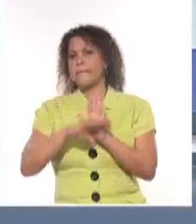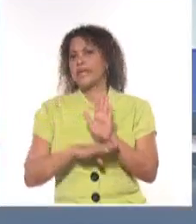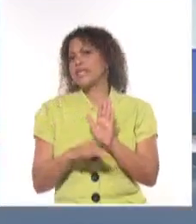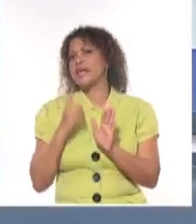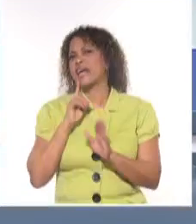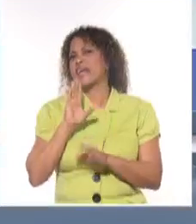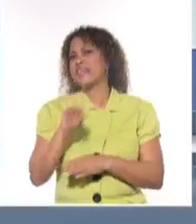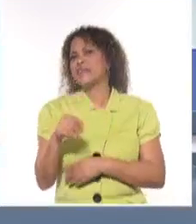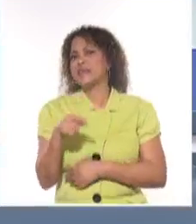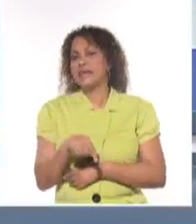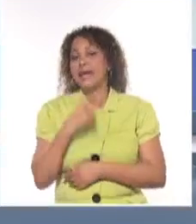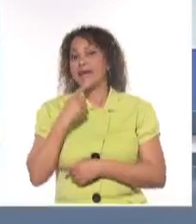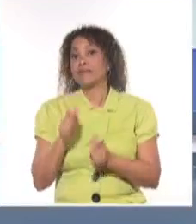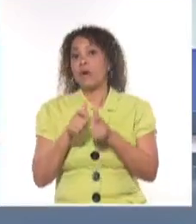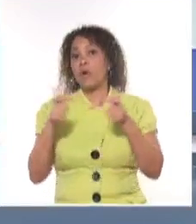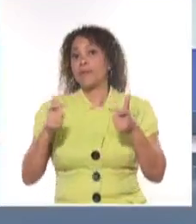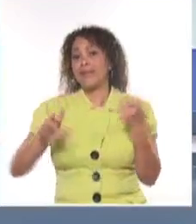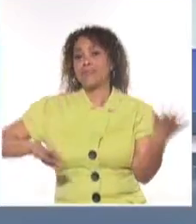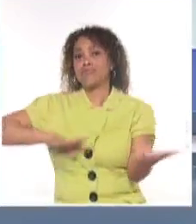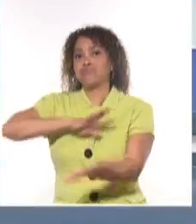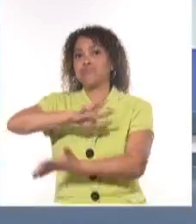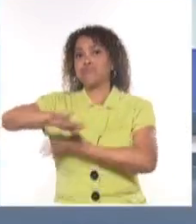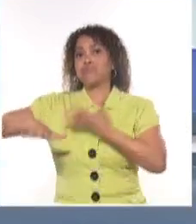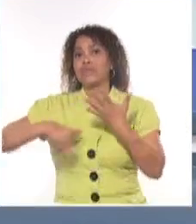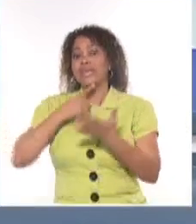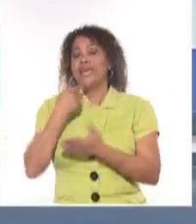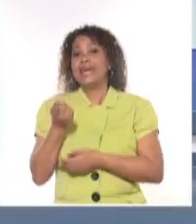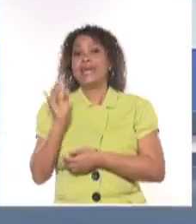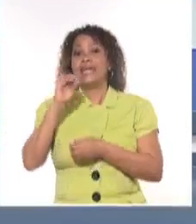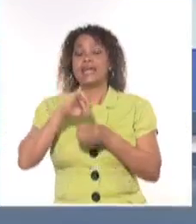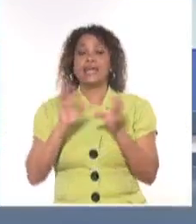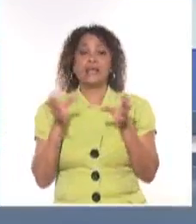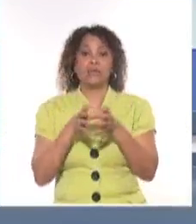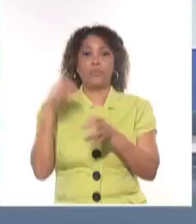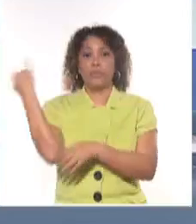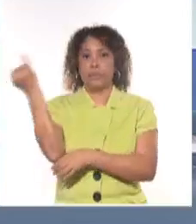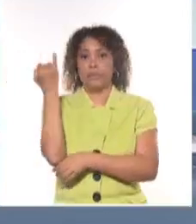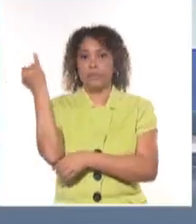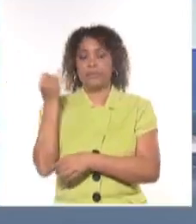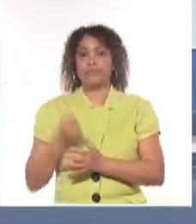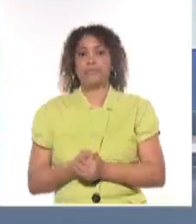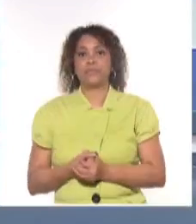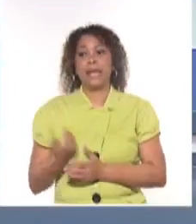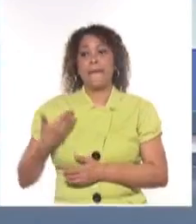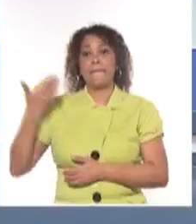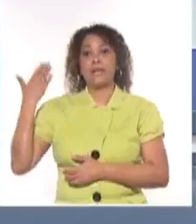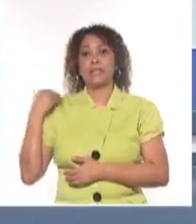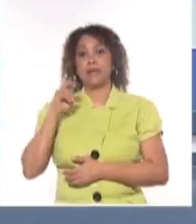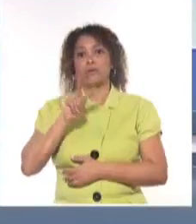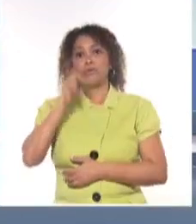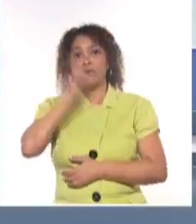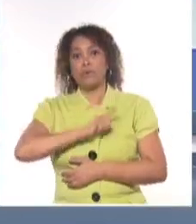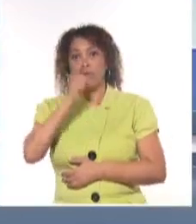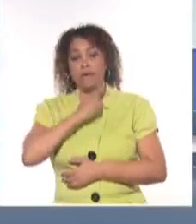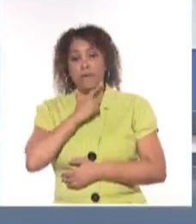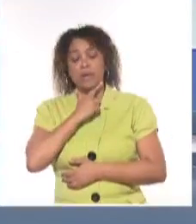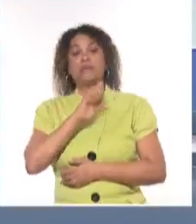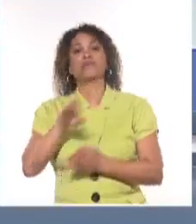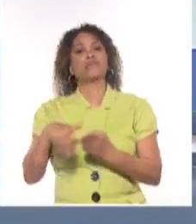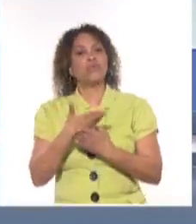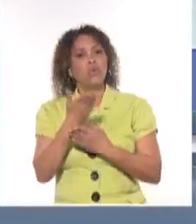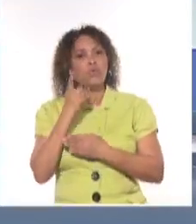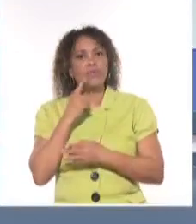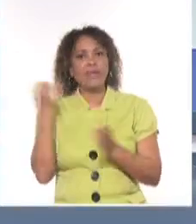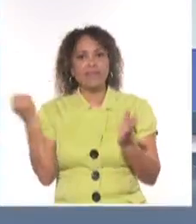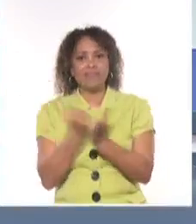con provocar aún más turbulencias en las bolsas internacionales. El pasado 2 de abril, en una jornada bautizada como el